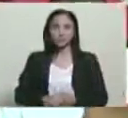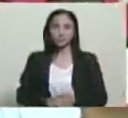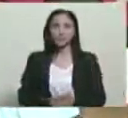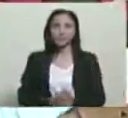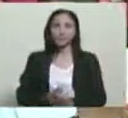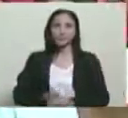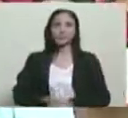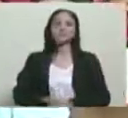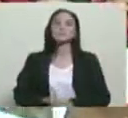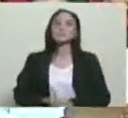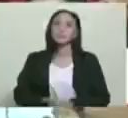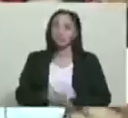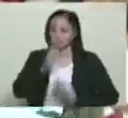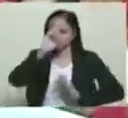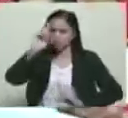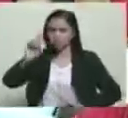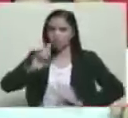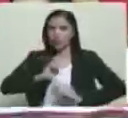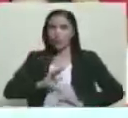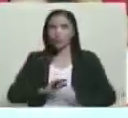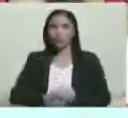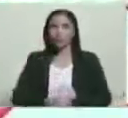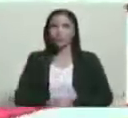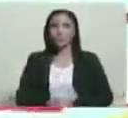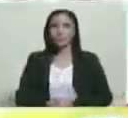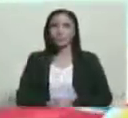Para que aprenda a respetar a nuestro pueblo.